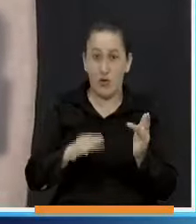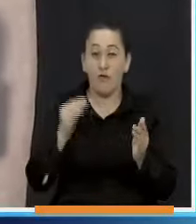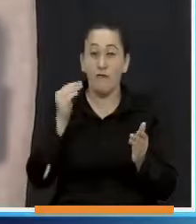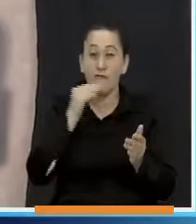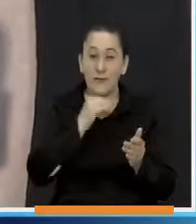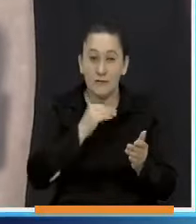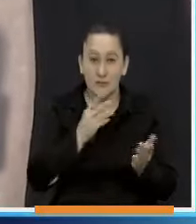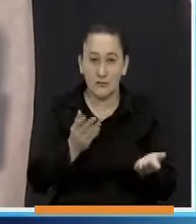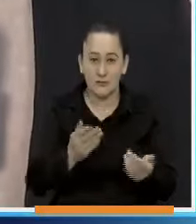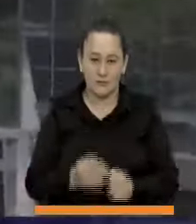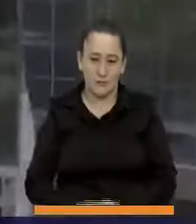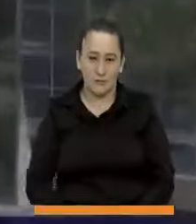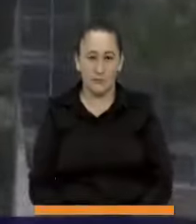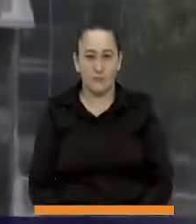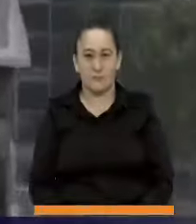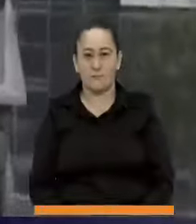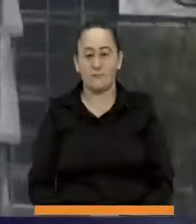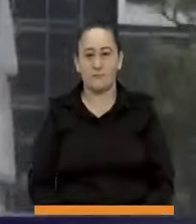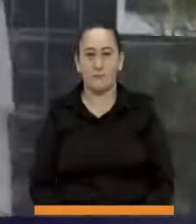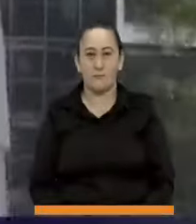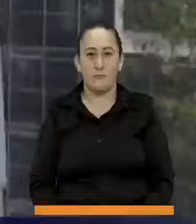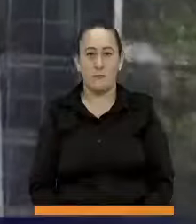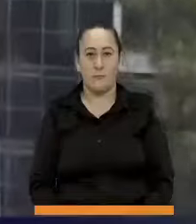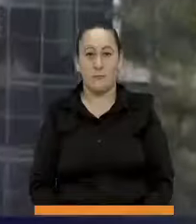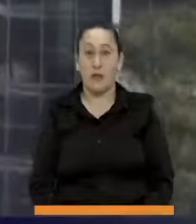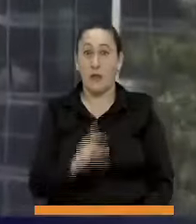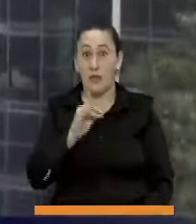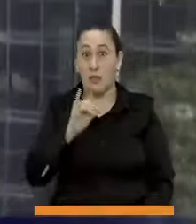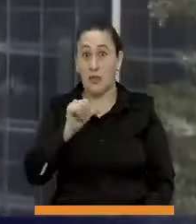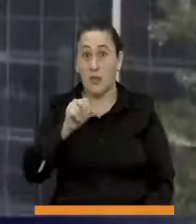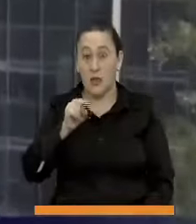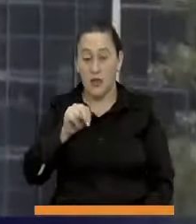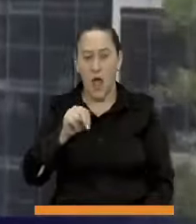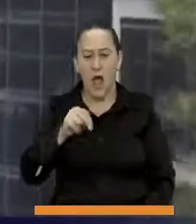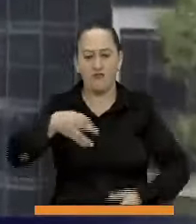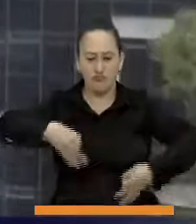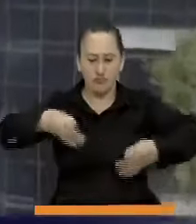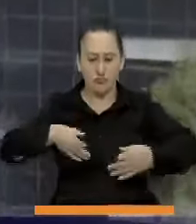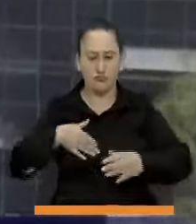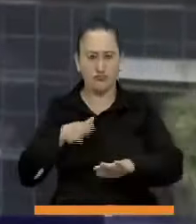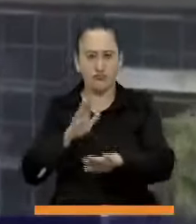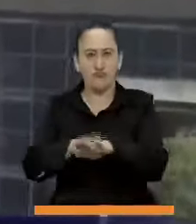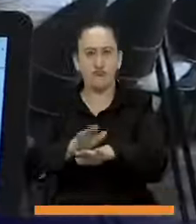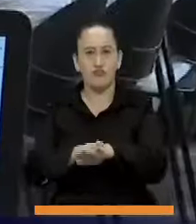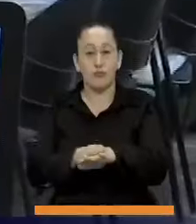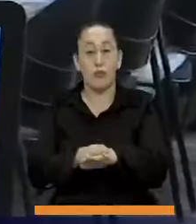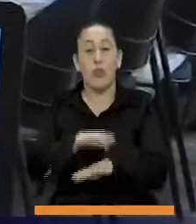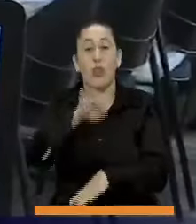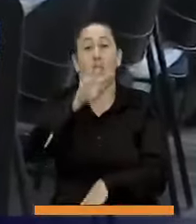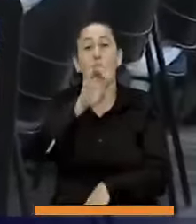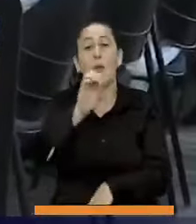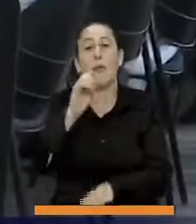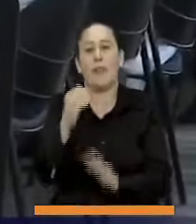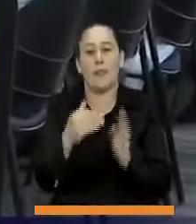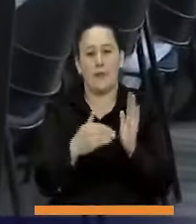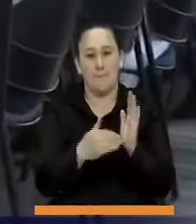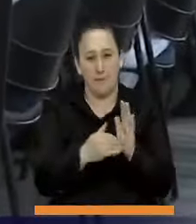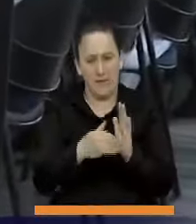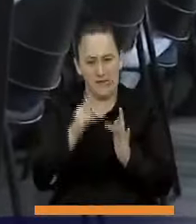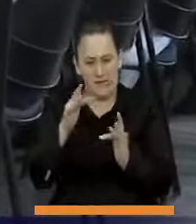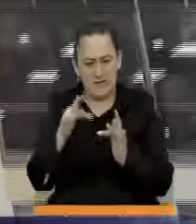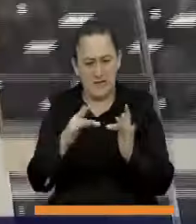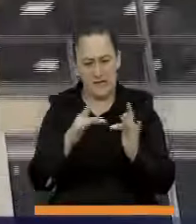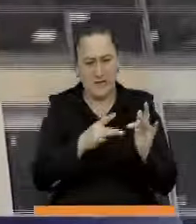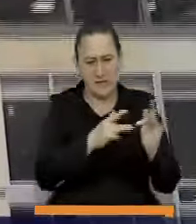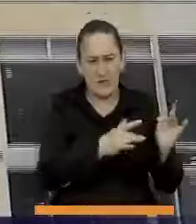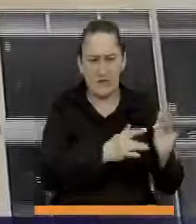falsos. La DIAN notificó que ha encontrado inconsistencias en al menos 90 mil declaraciones de renta. Esto